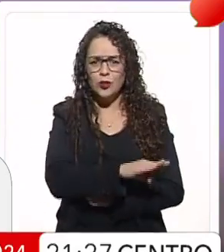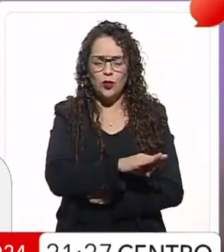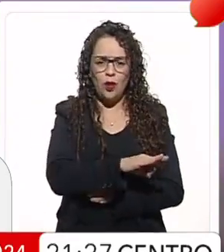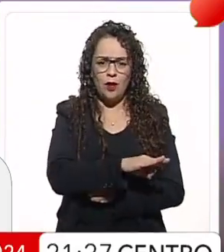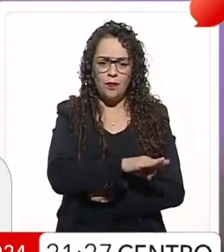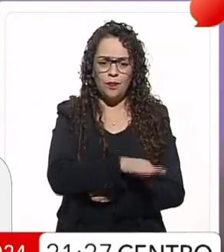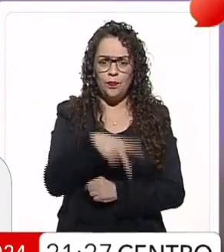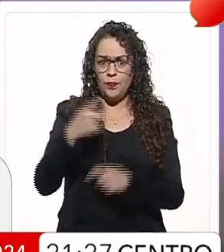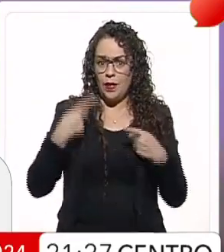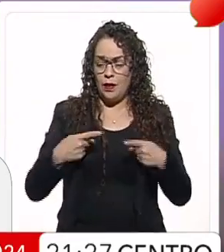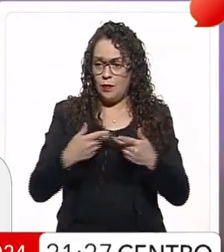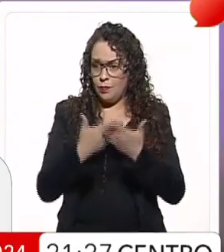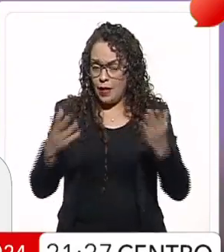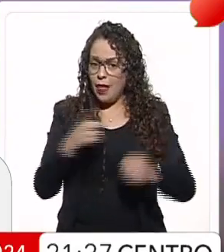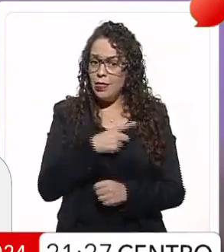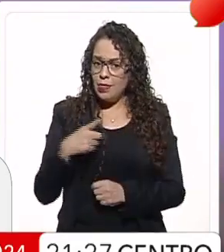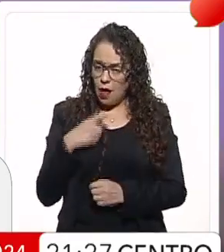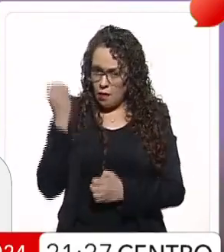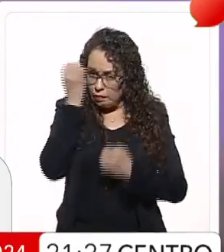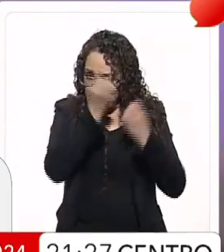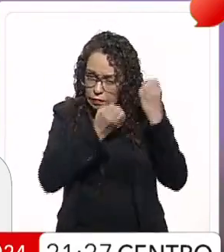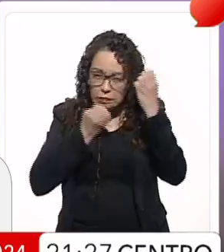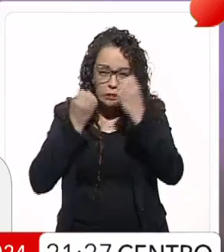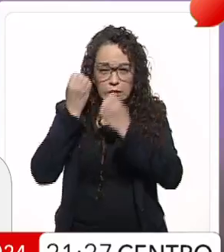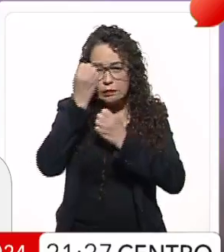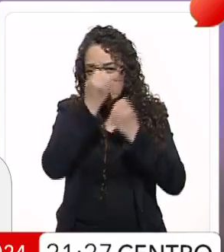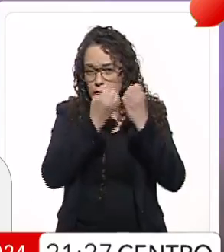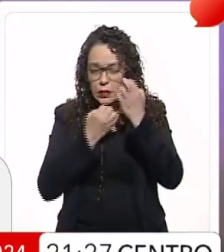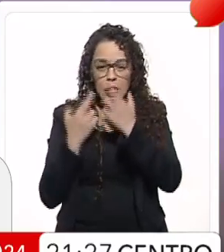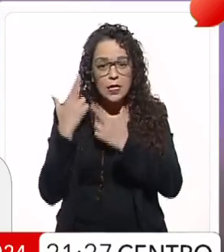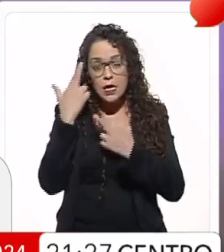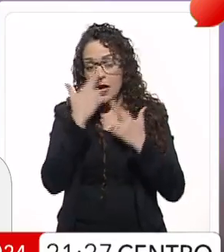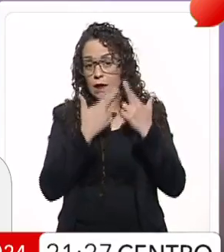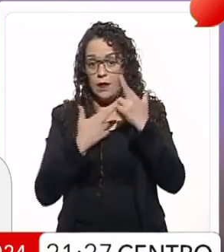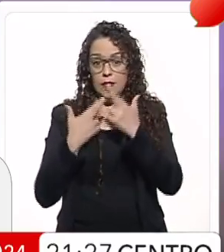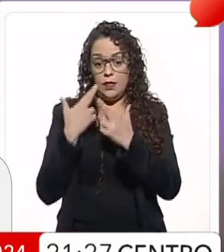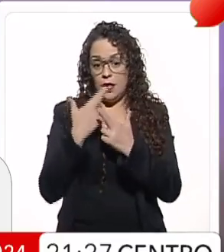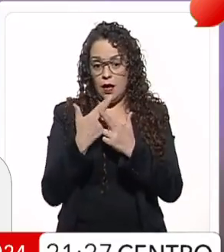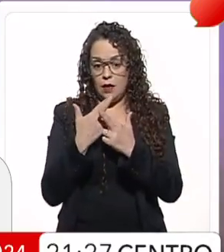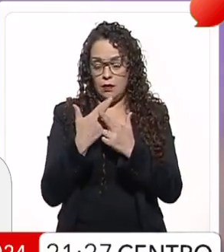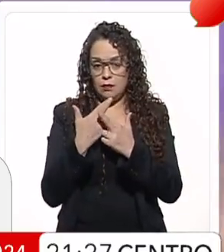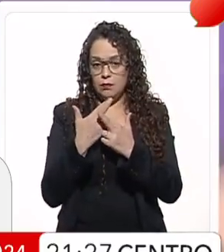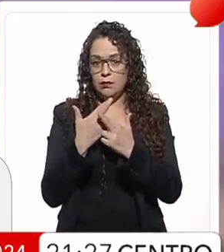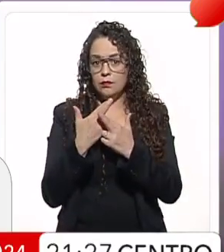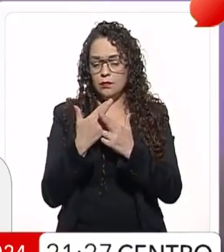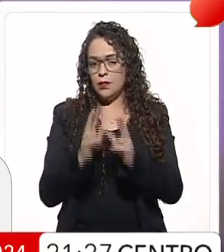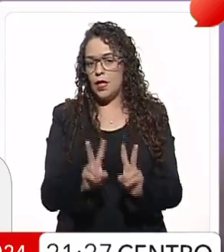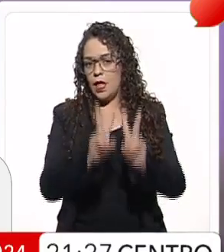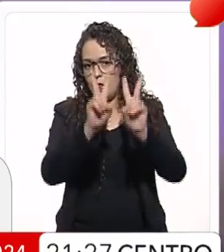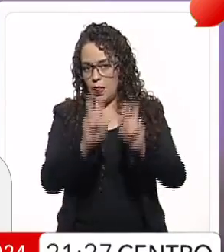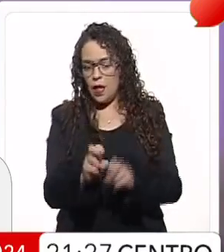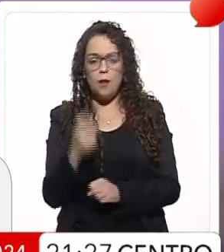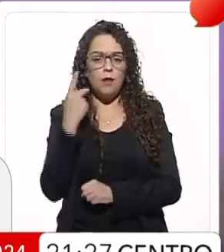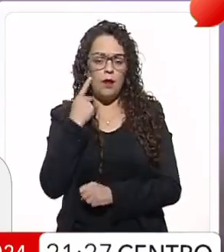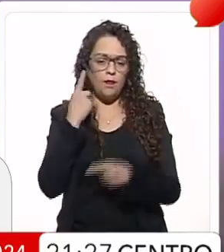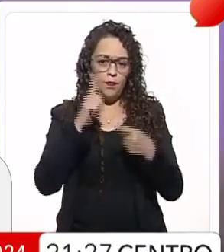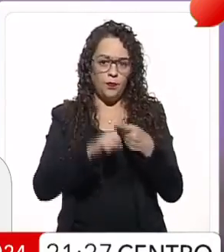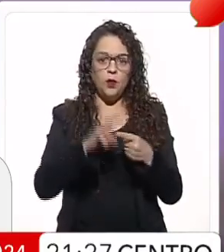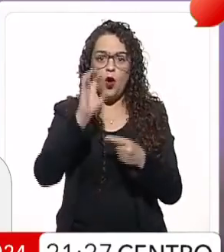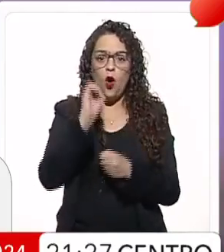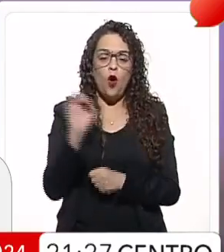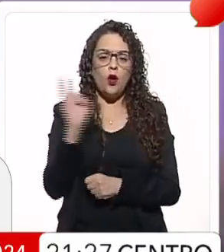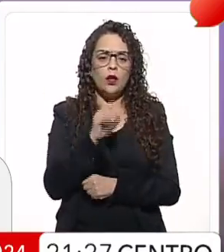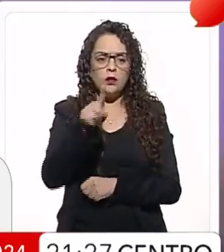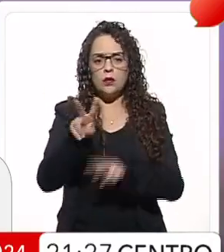la sociedad que hasta qué punto un elemento, ¿no?, en la conversación política o la relevancia que